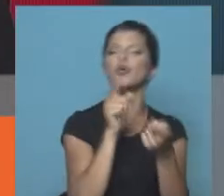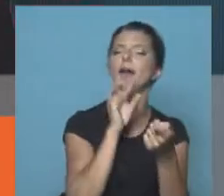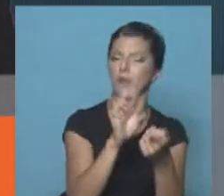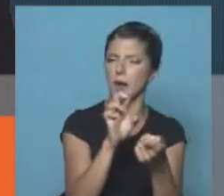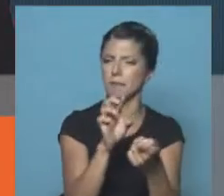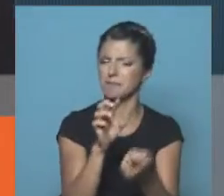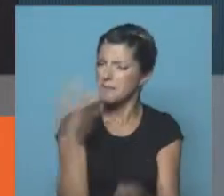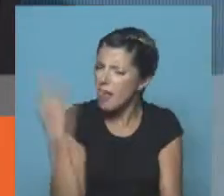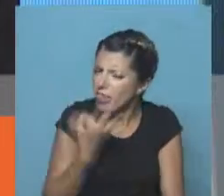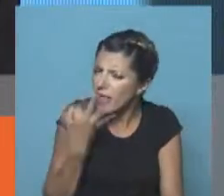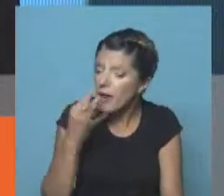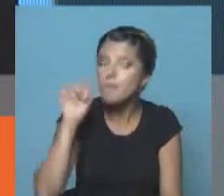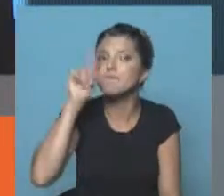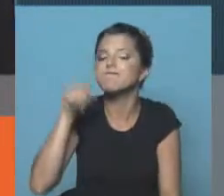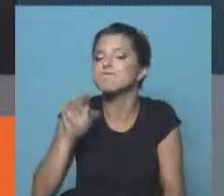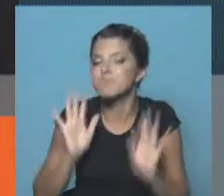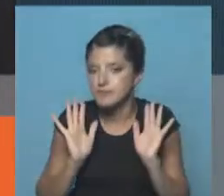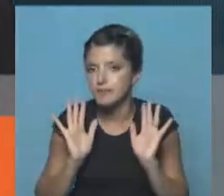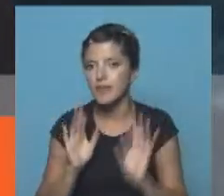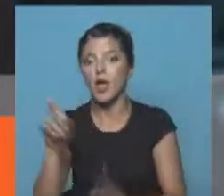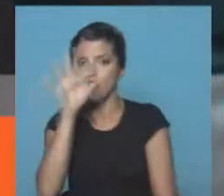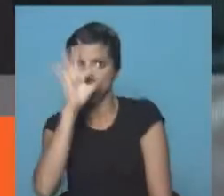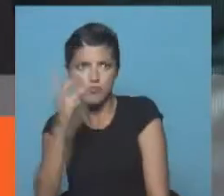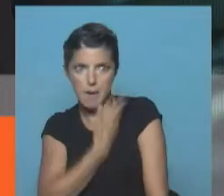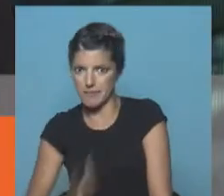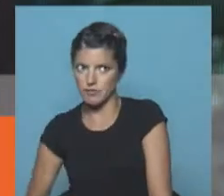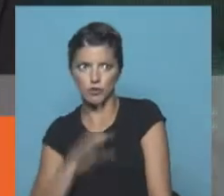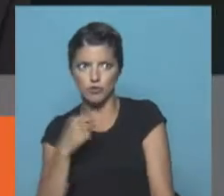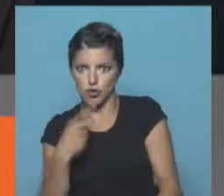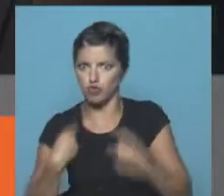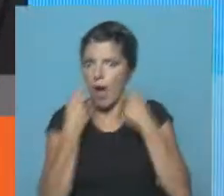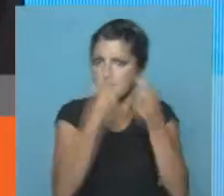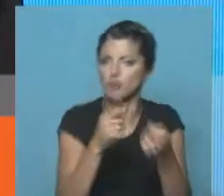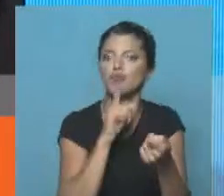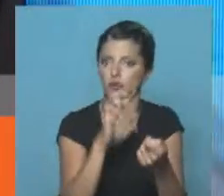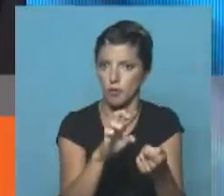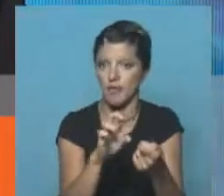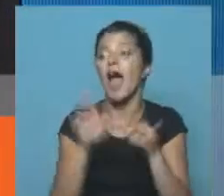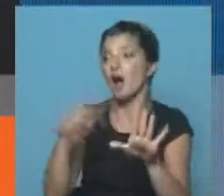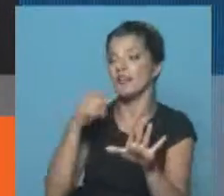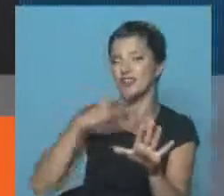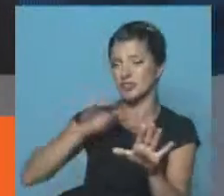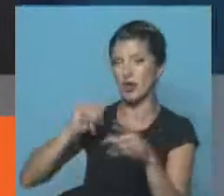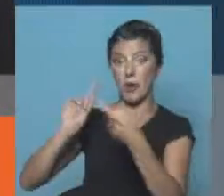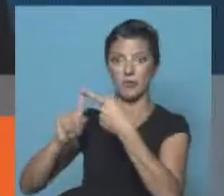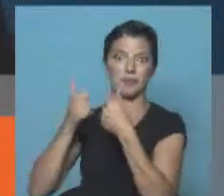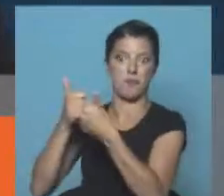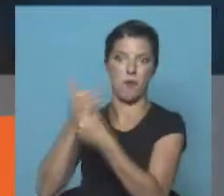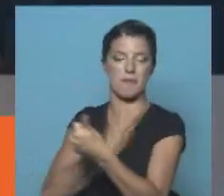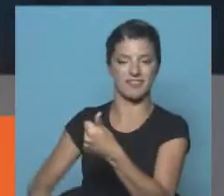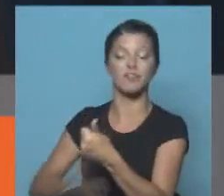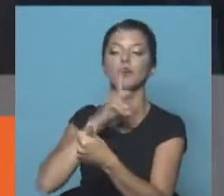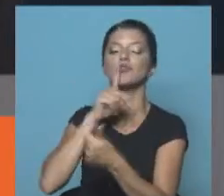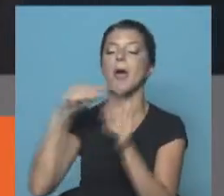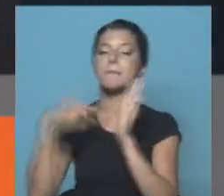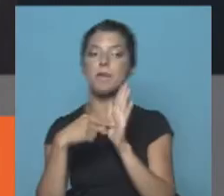En realidad hubo una gran utilización. Putin nunca dijo apoyo a Trump. Es decir, Trump sí dijo, yo me quiero llevar bien con Putin, pero a